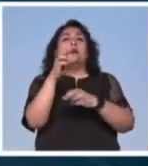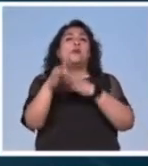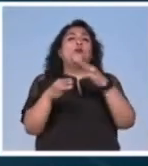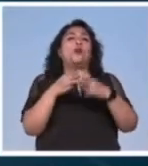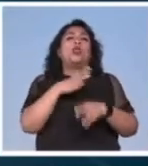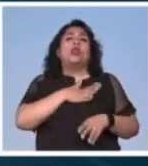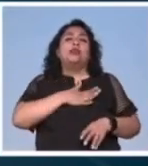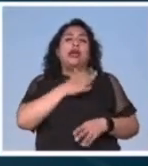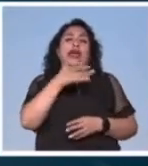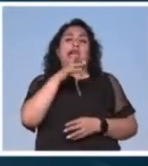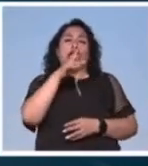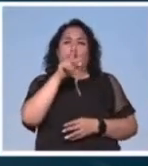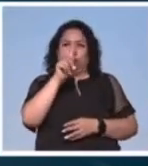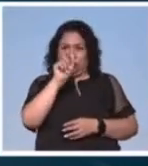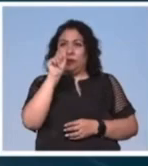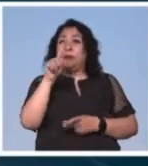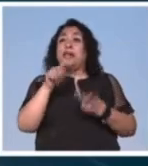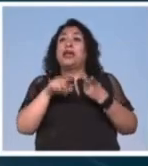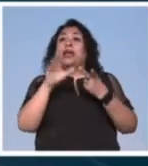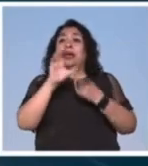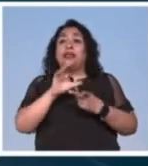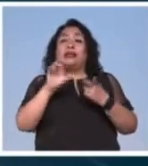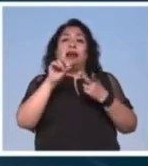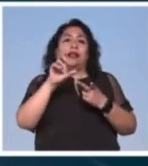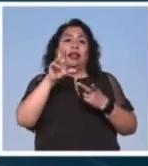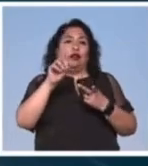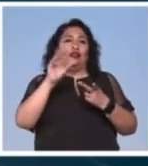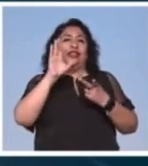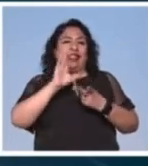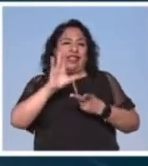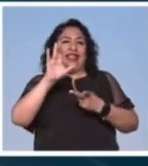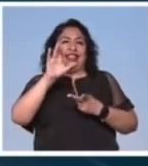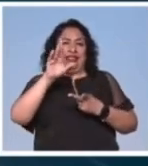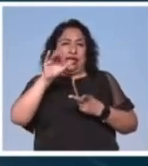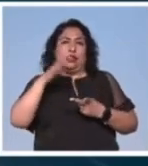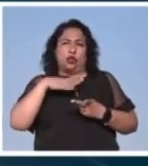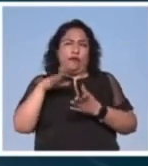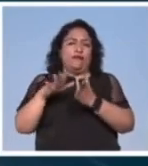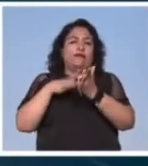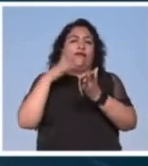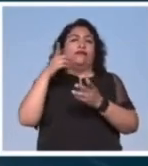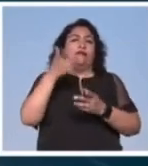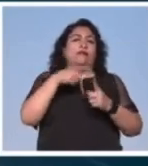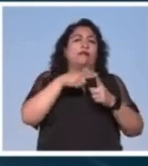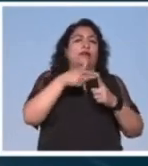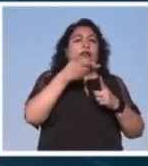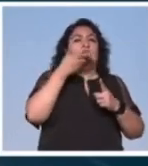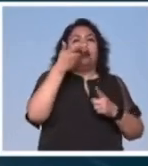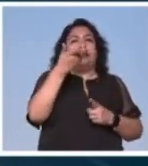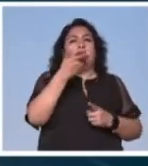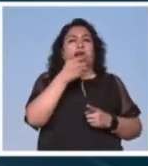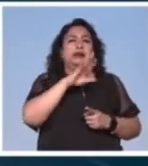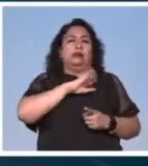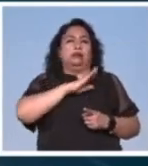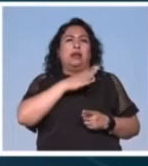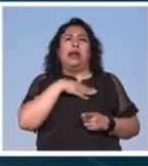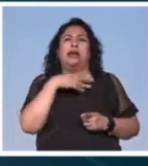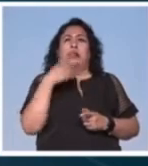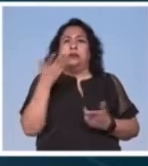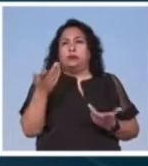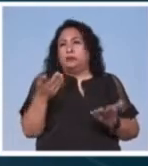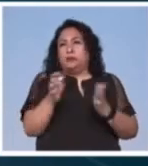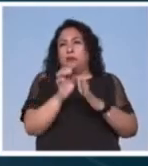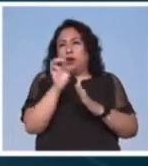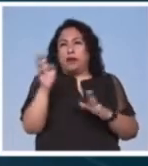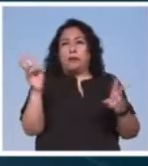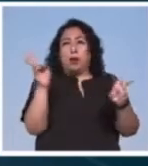¿no? También en el Cantar de los Cantares, ¿no? Pero yo tengo más influencia de la lírica tradicional hispánica, ¿no? En ese sentido. Entonces, por ejemplo,